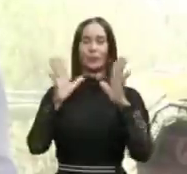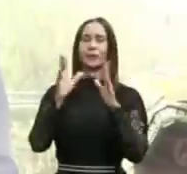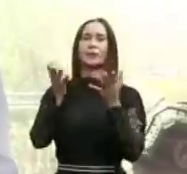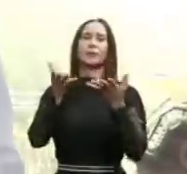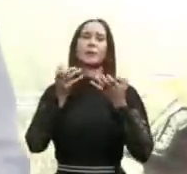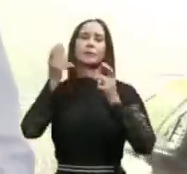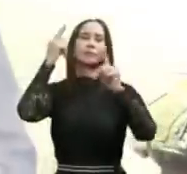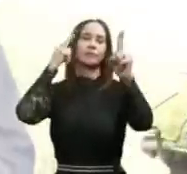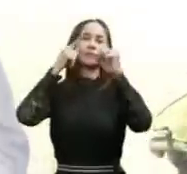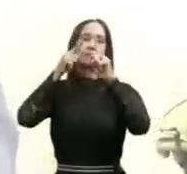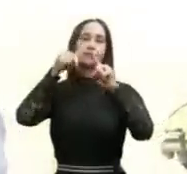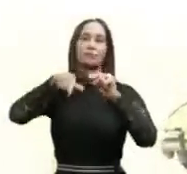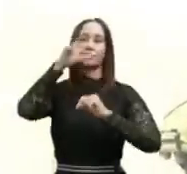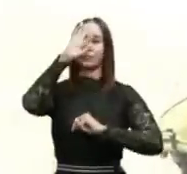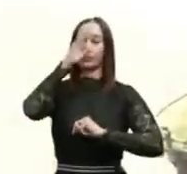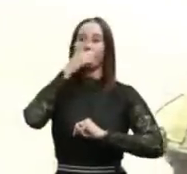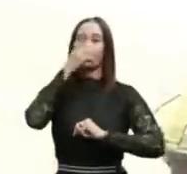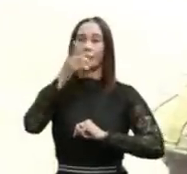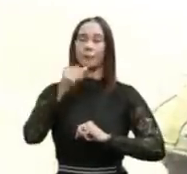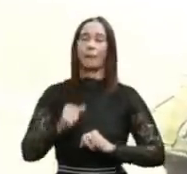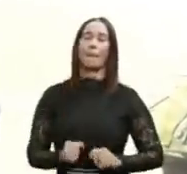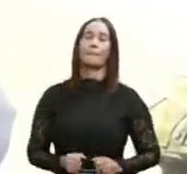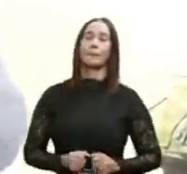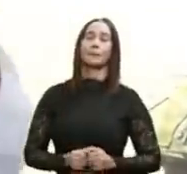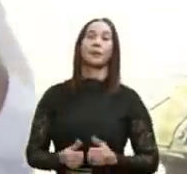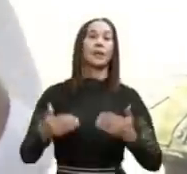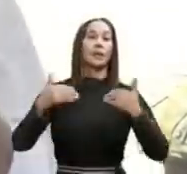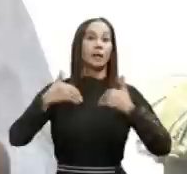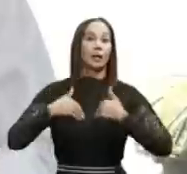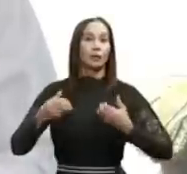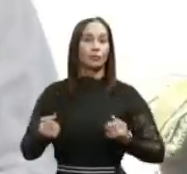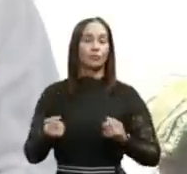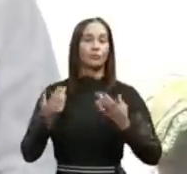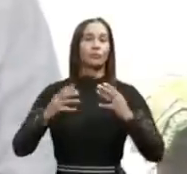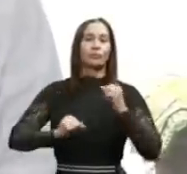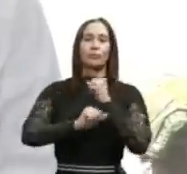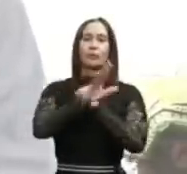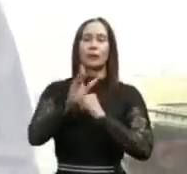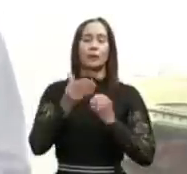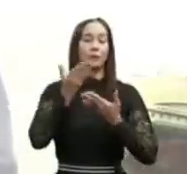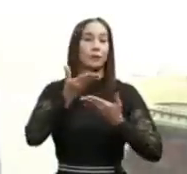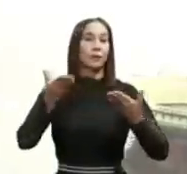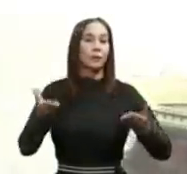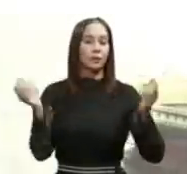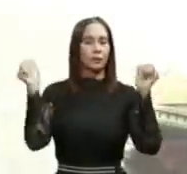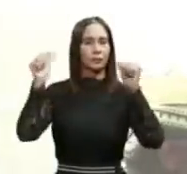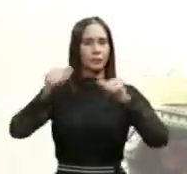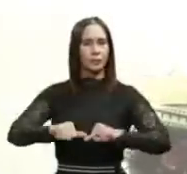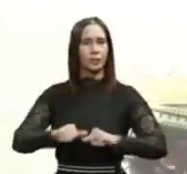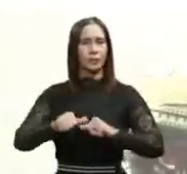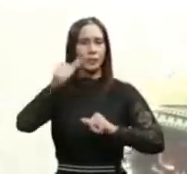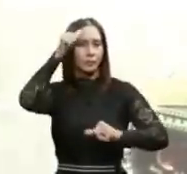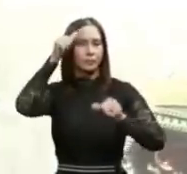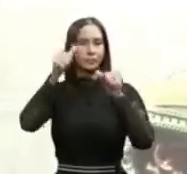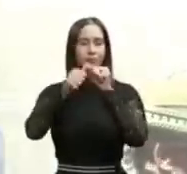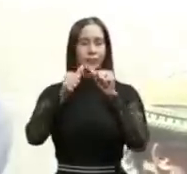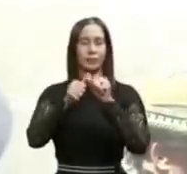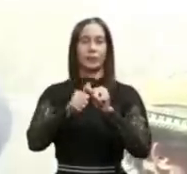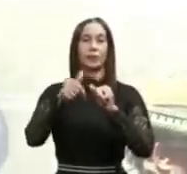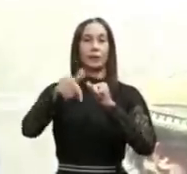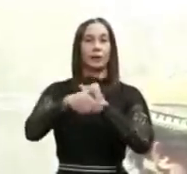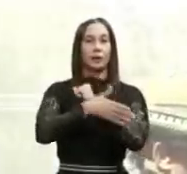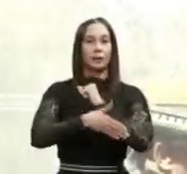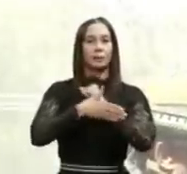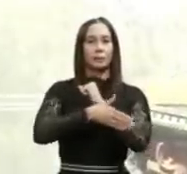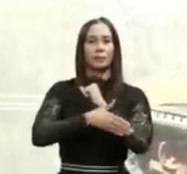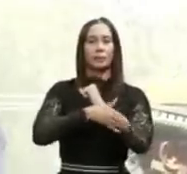país. Y tengo muy claro qué cosas quería dejar como legado al pueblo que confió